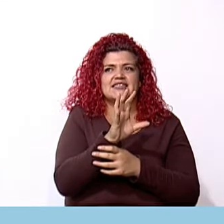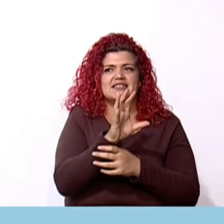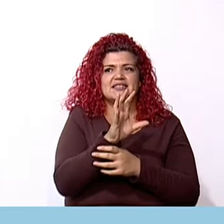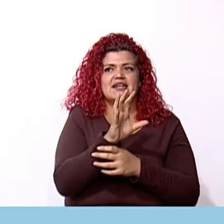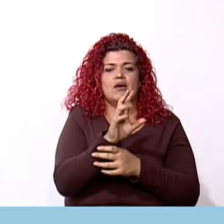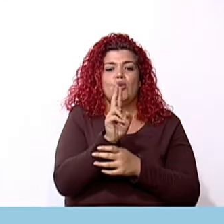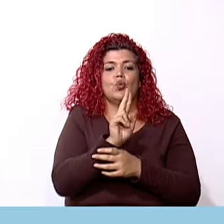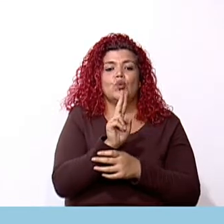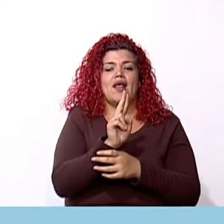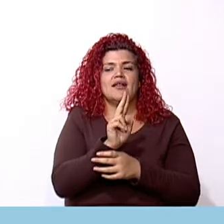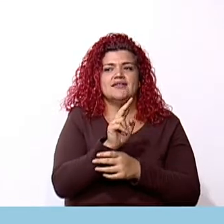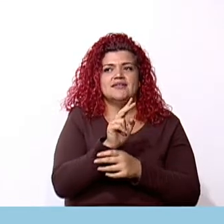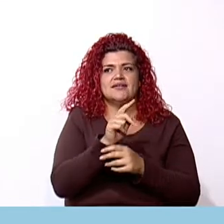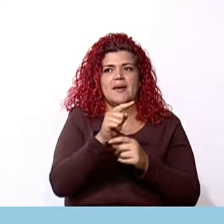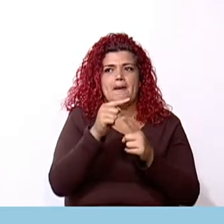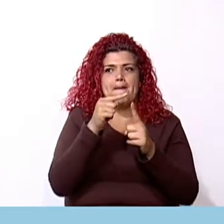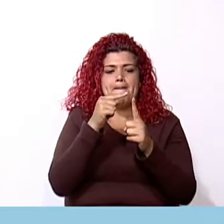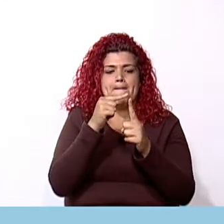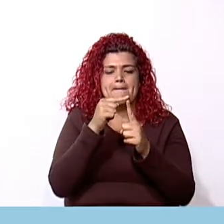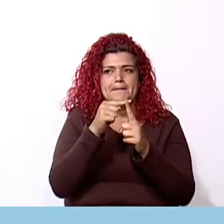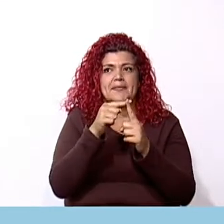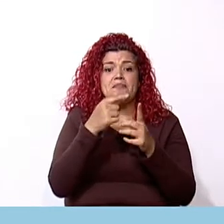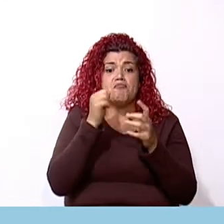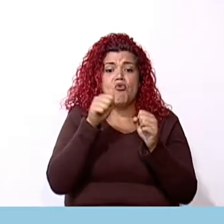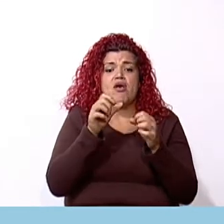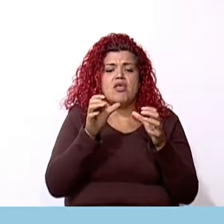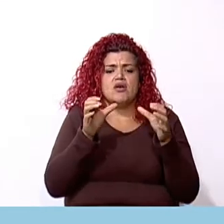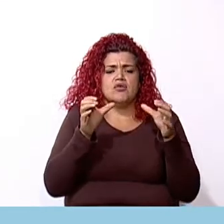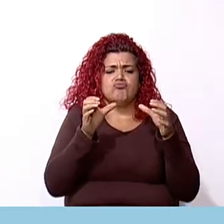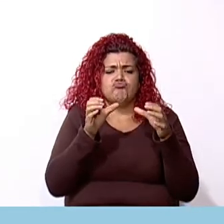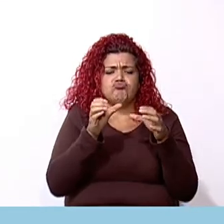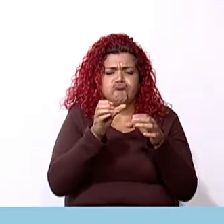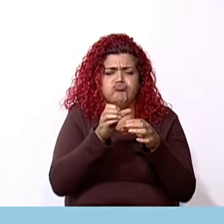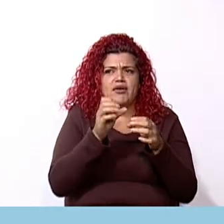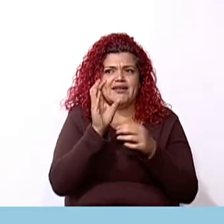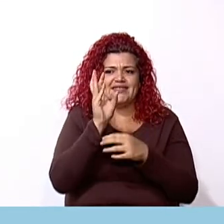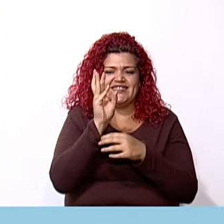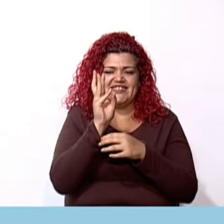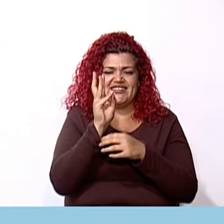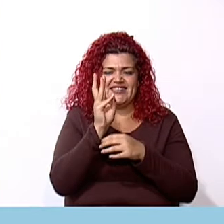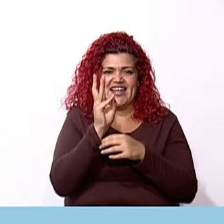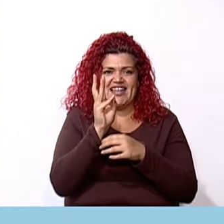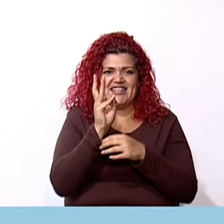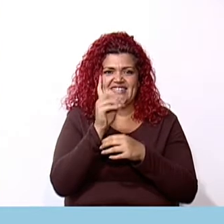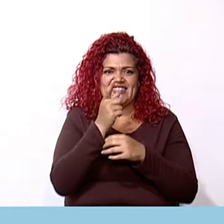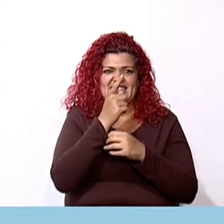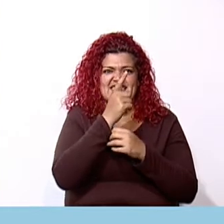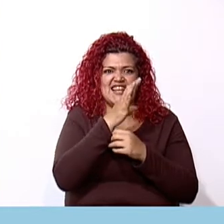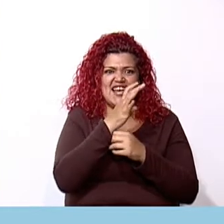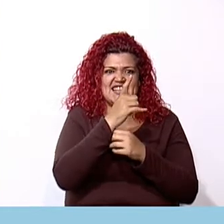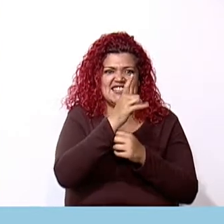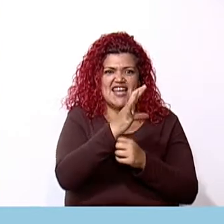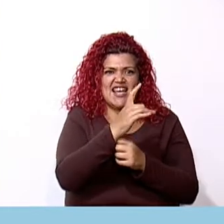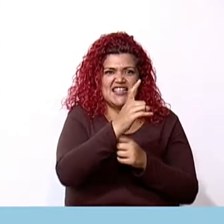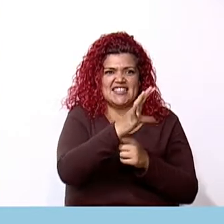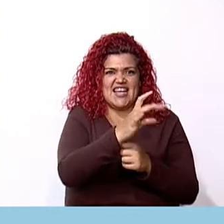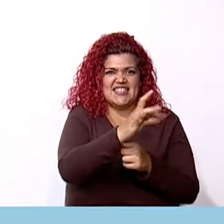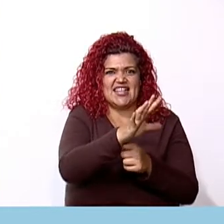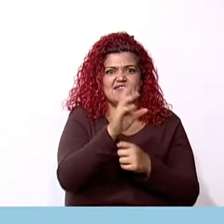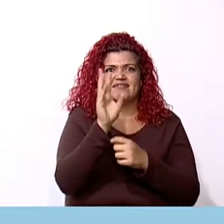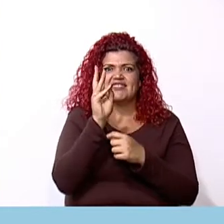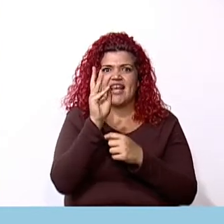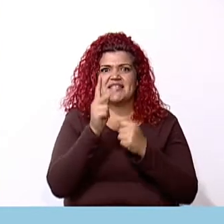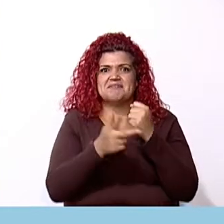600 unidades que se pueden agrupar en 6 centenas.